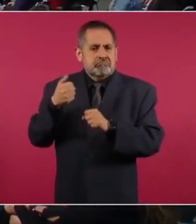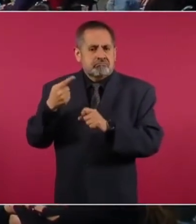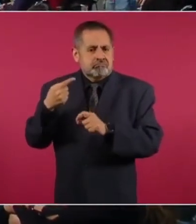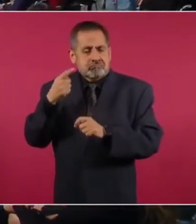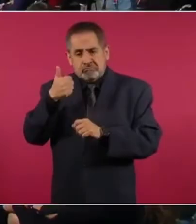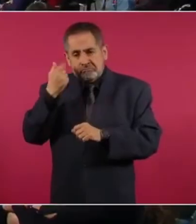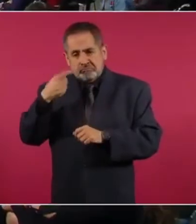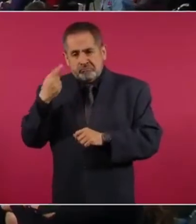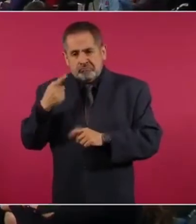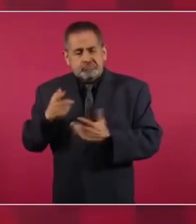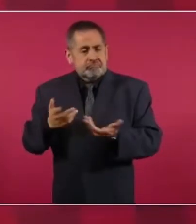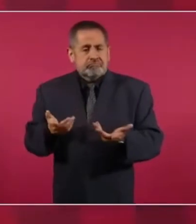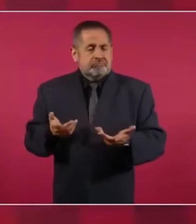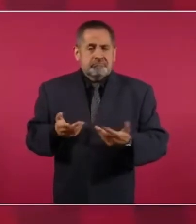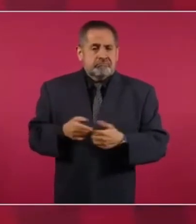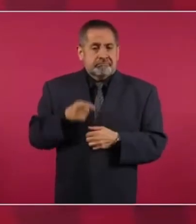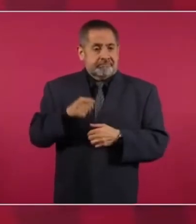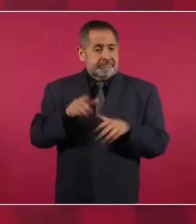porque es un avión,